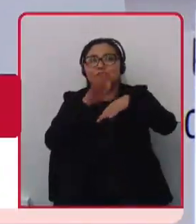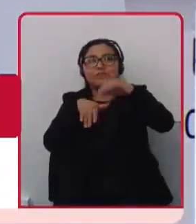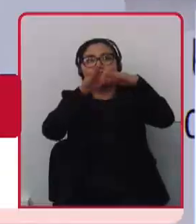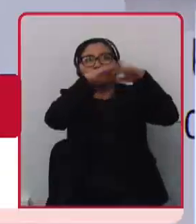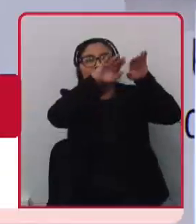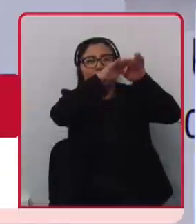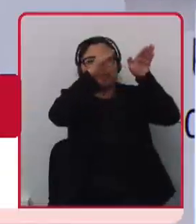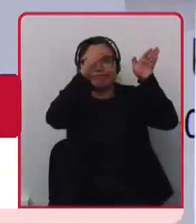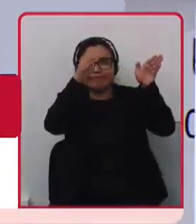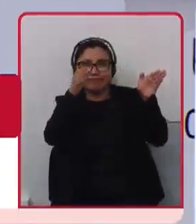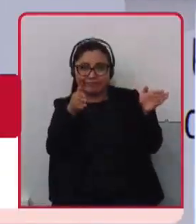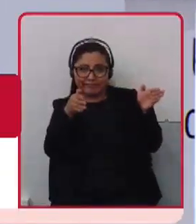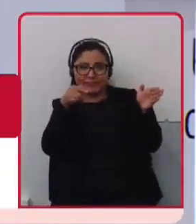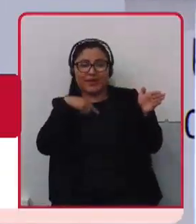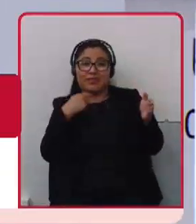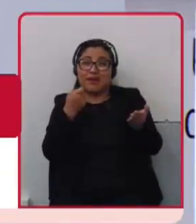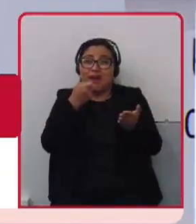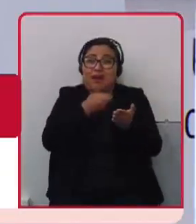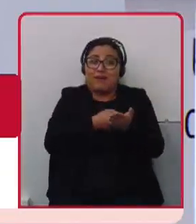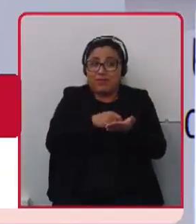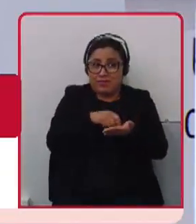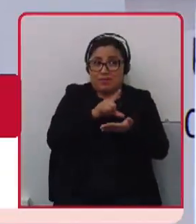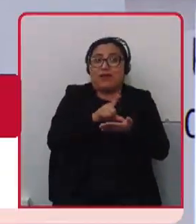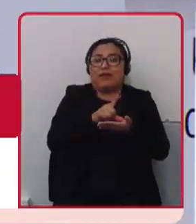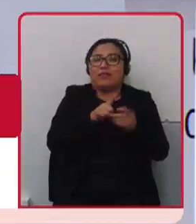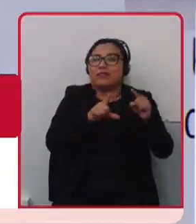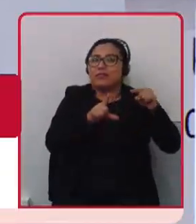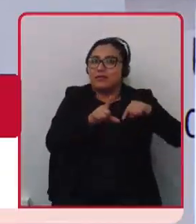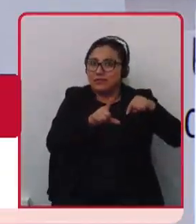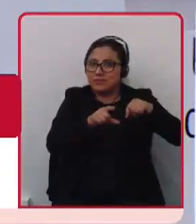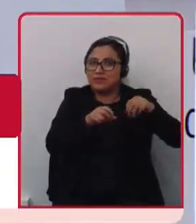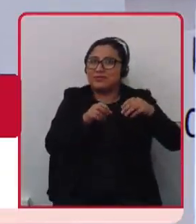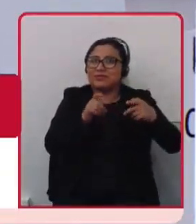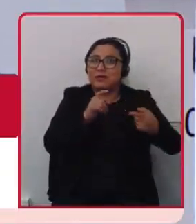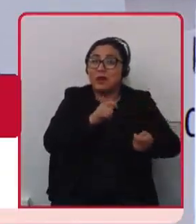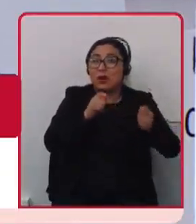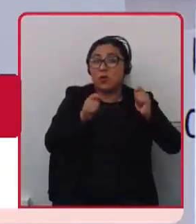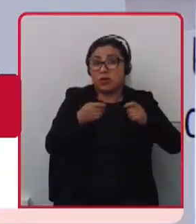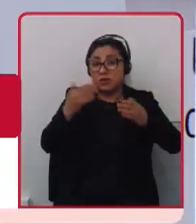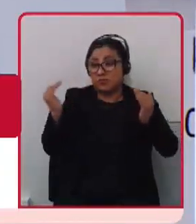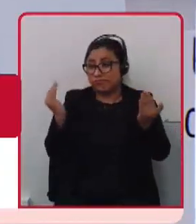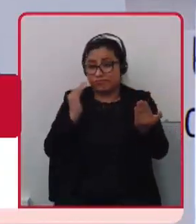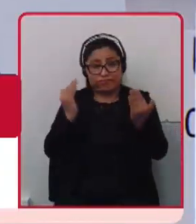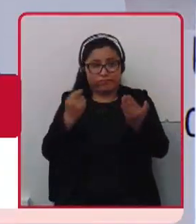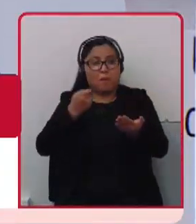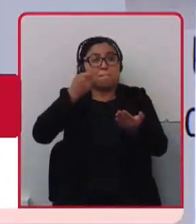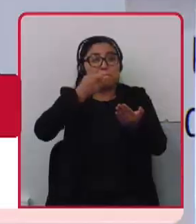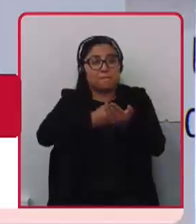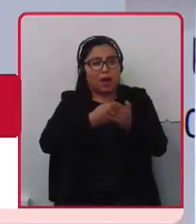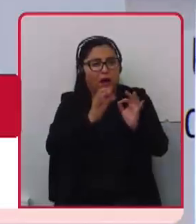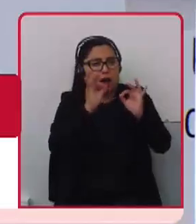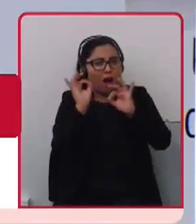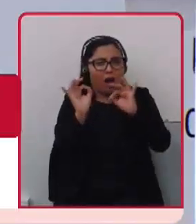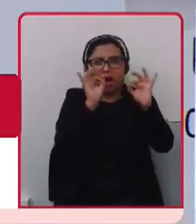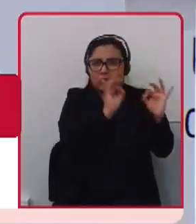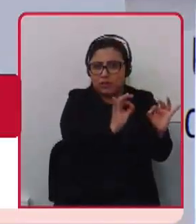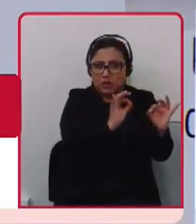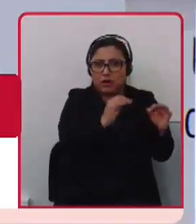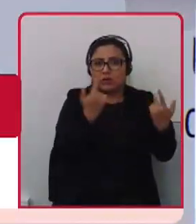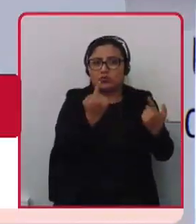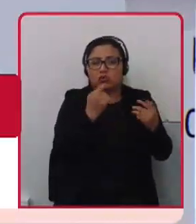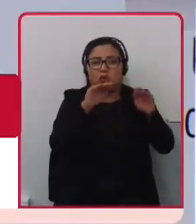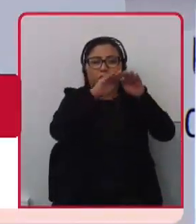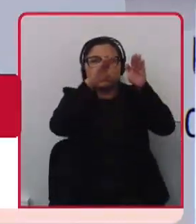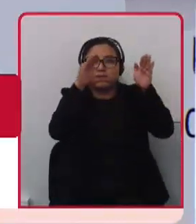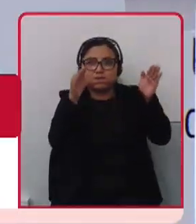infraestructuras son ingentes en capital y por ende, para que justifique su inversión es necesario no solamente que me salga en azul, sino